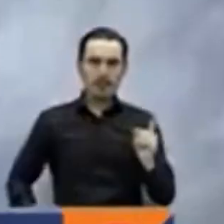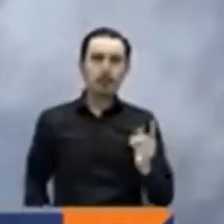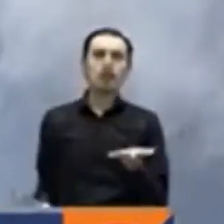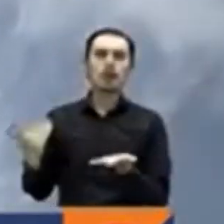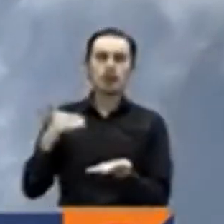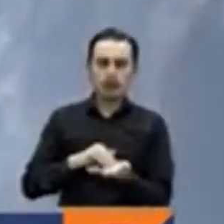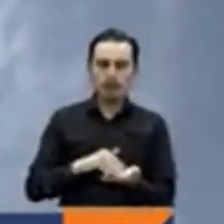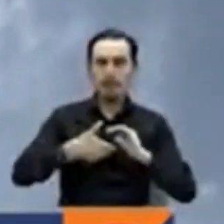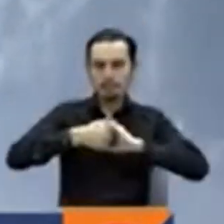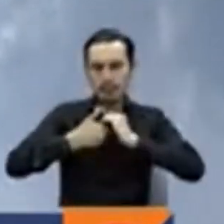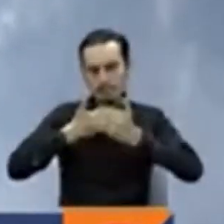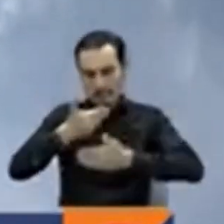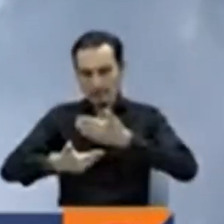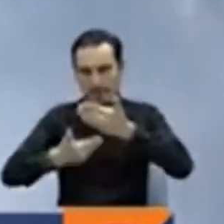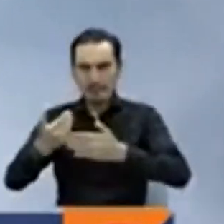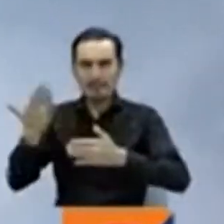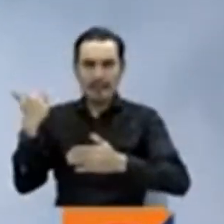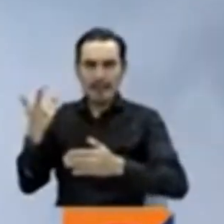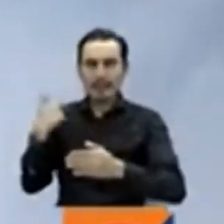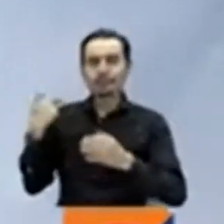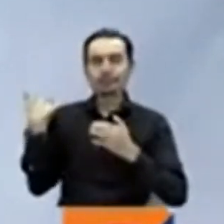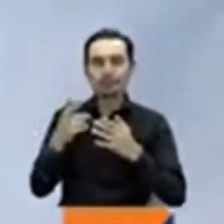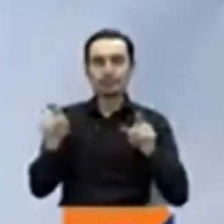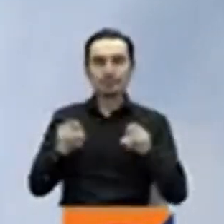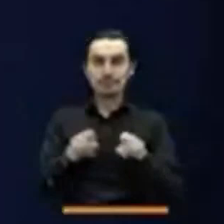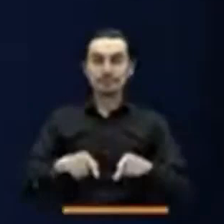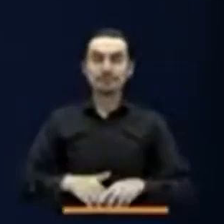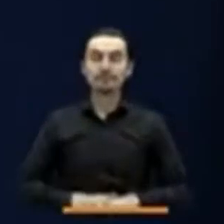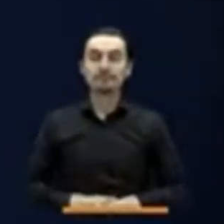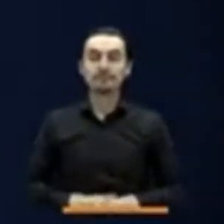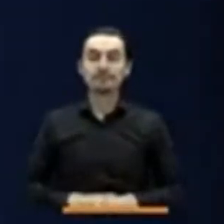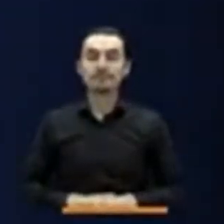una amistad pausada entre hermanos.